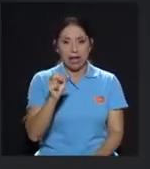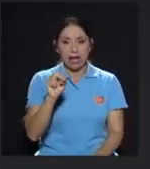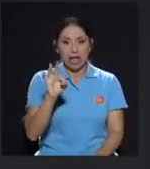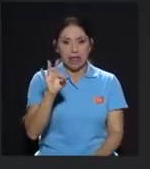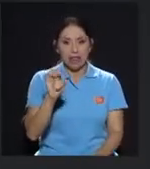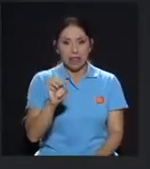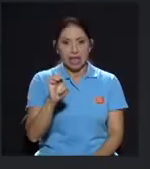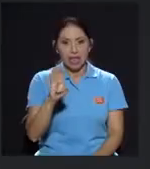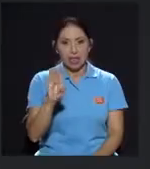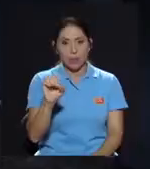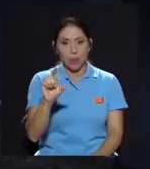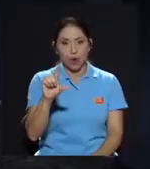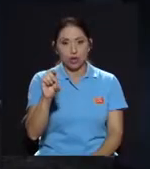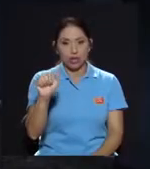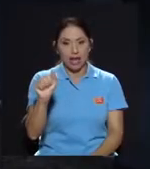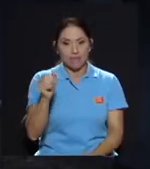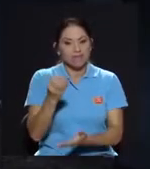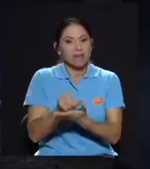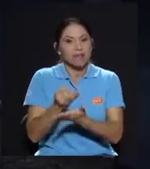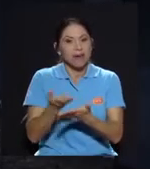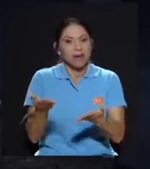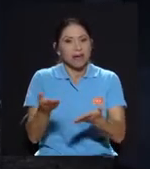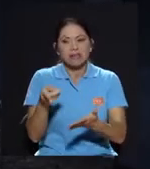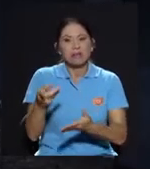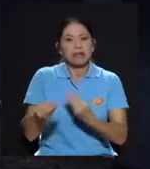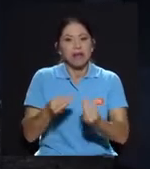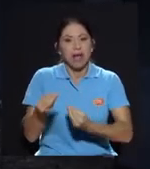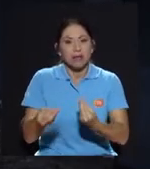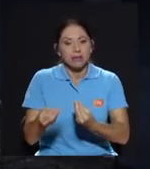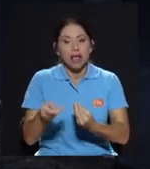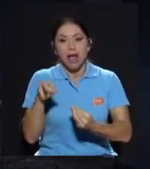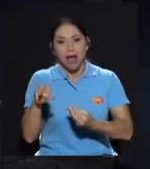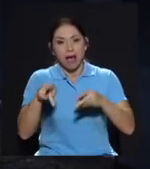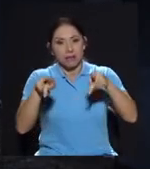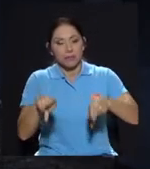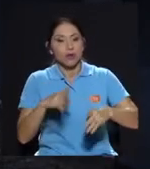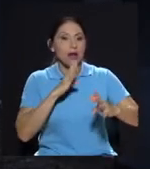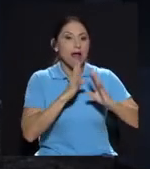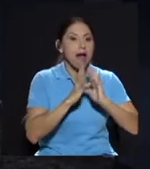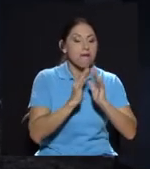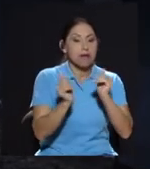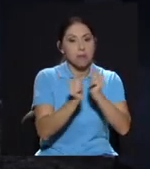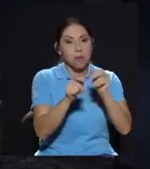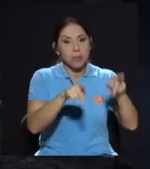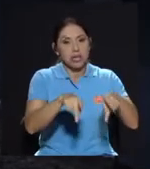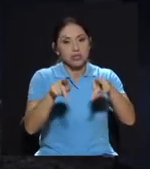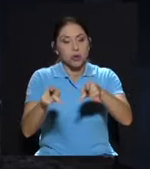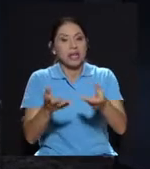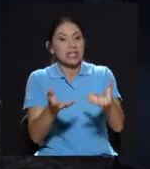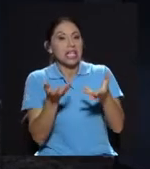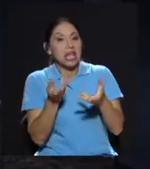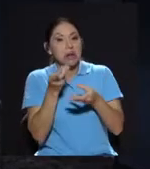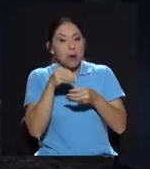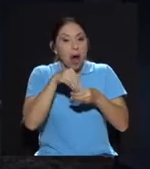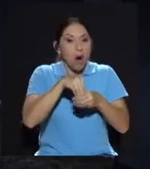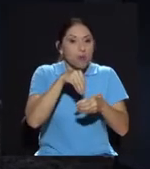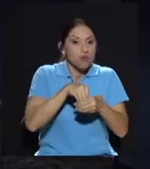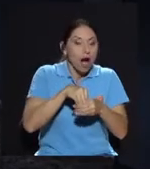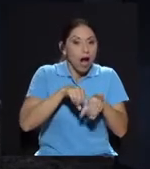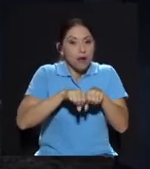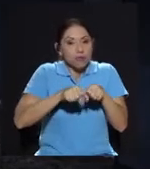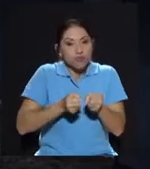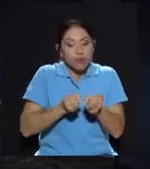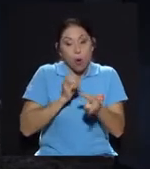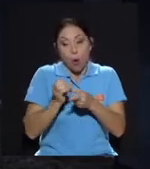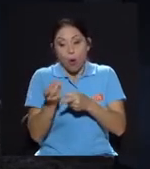una persona esas buenas conversa con personas que quieren ahorrar o poner su dinero para ganar algún tipo de